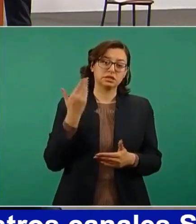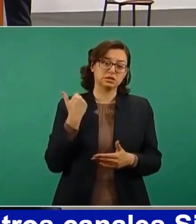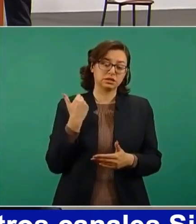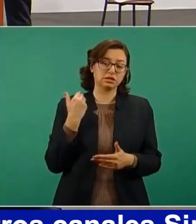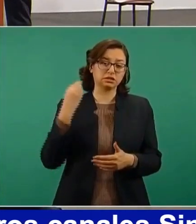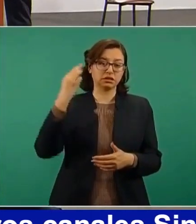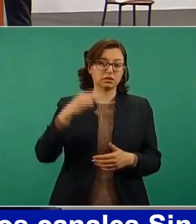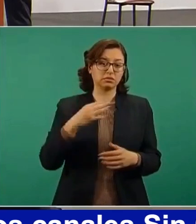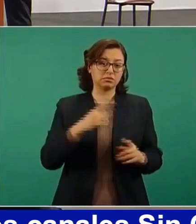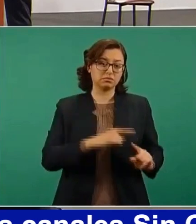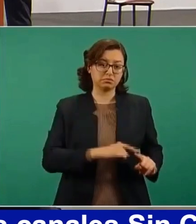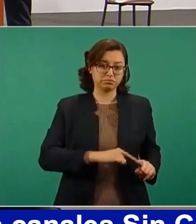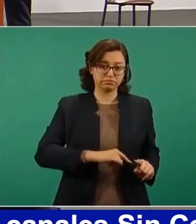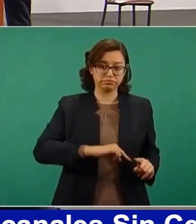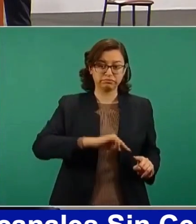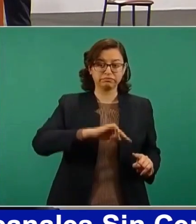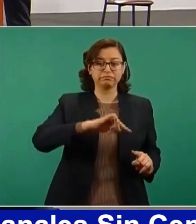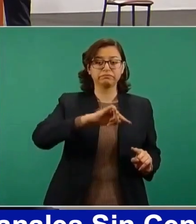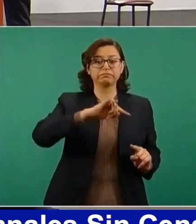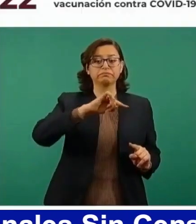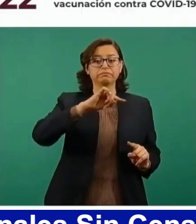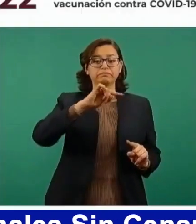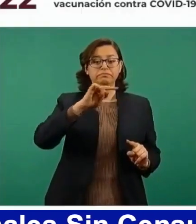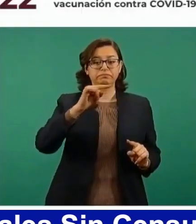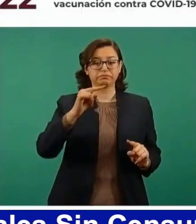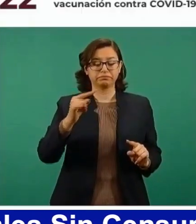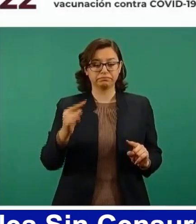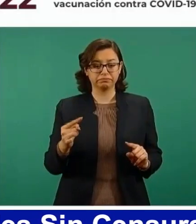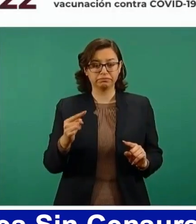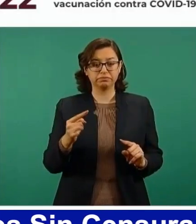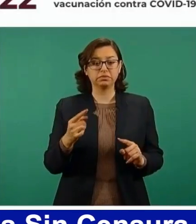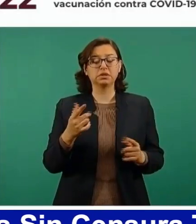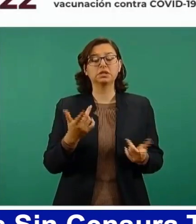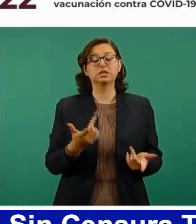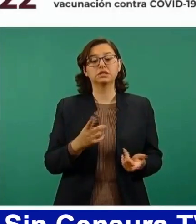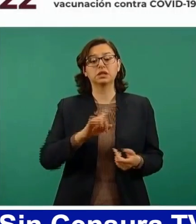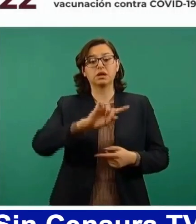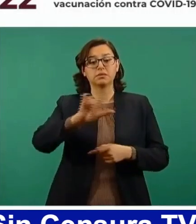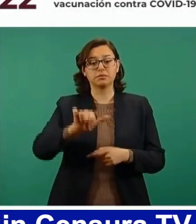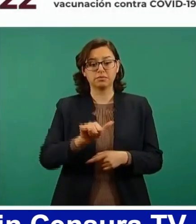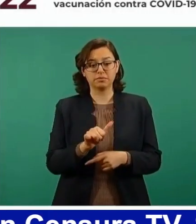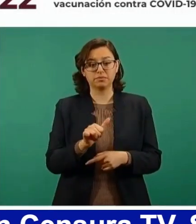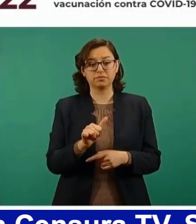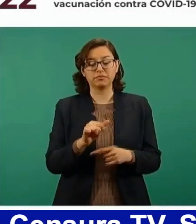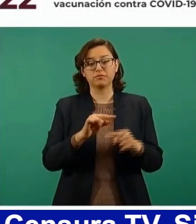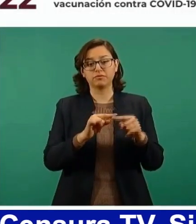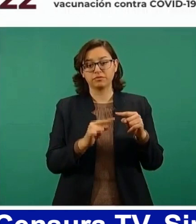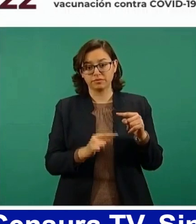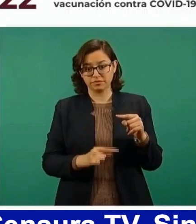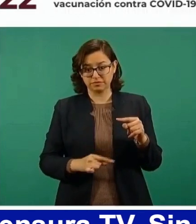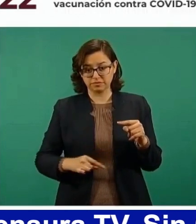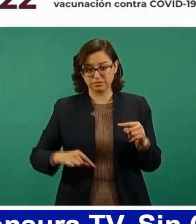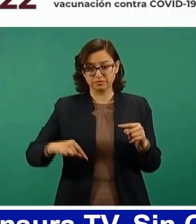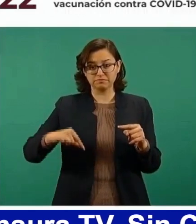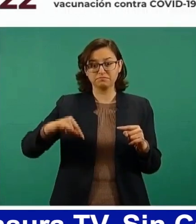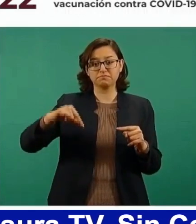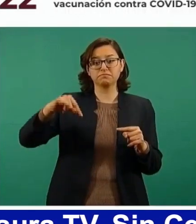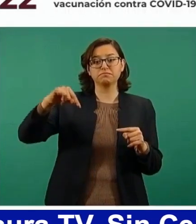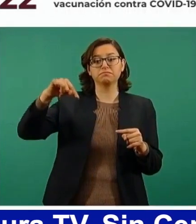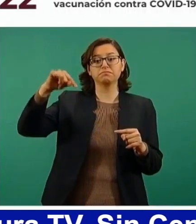unos días, se logró antes de los 60,000 casos y que superó los 100,000 casos